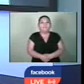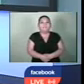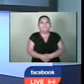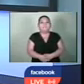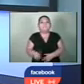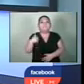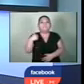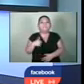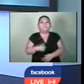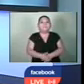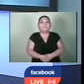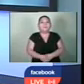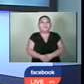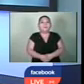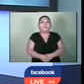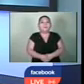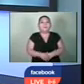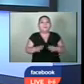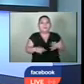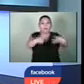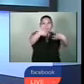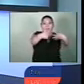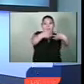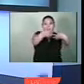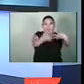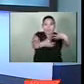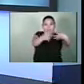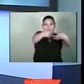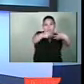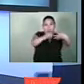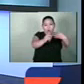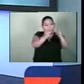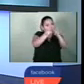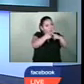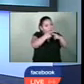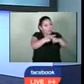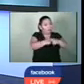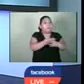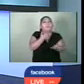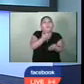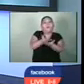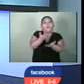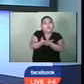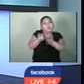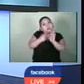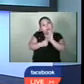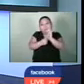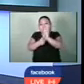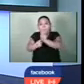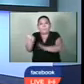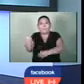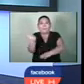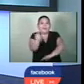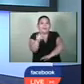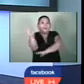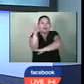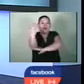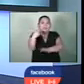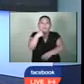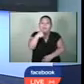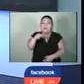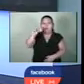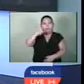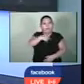Bien, contarles que la propuesta de reformas a la Constitución fue presentada hoy ante el cuerpo diplomático. El vicepresidente de la República